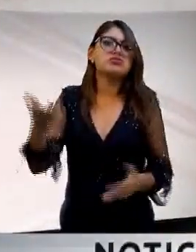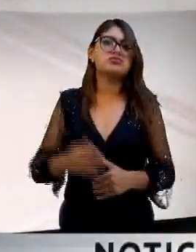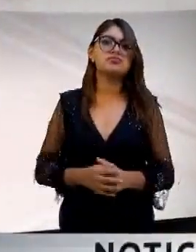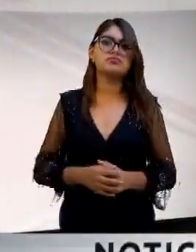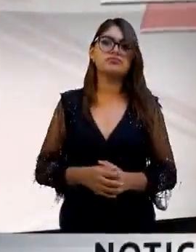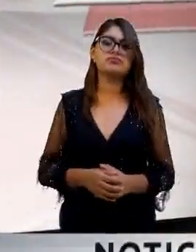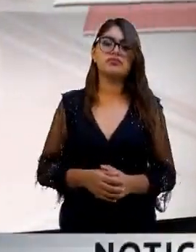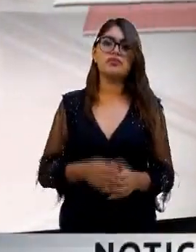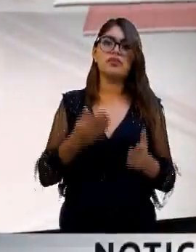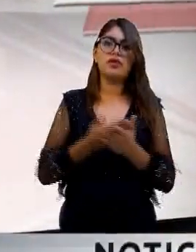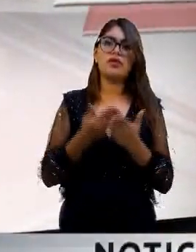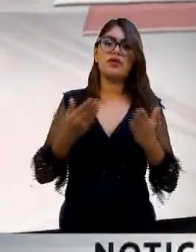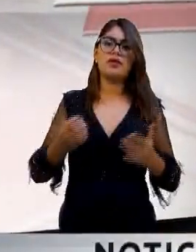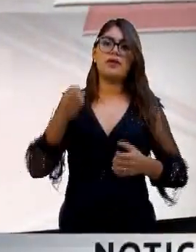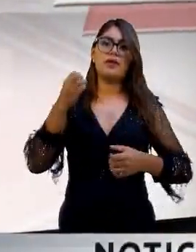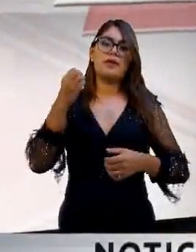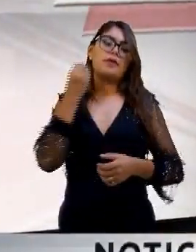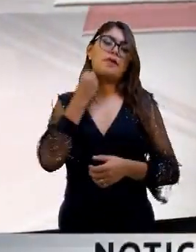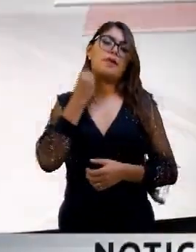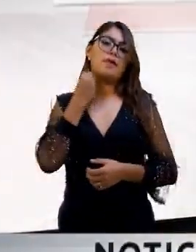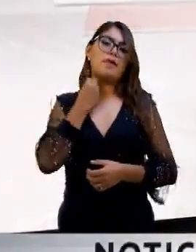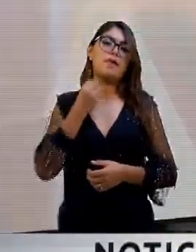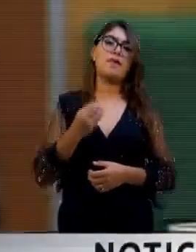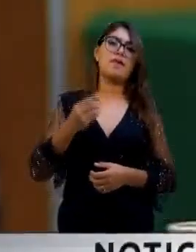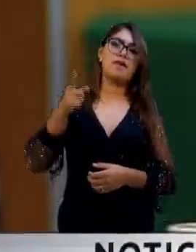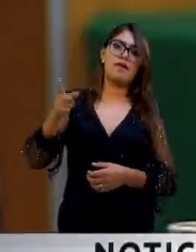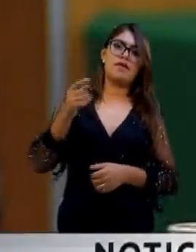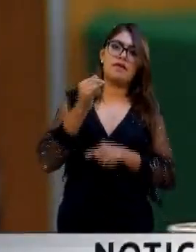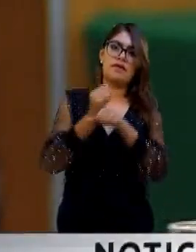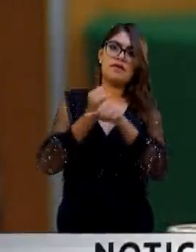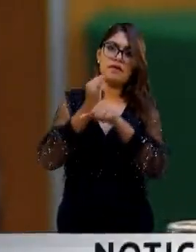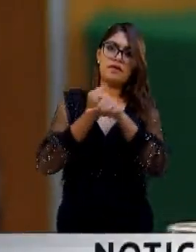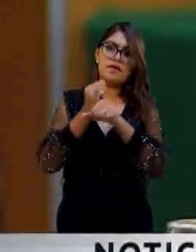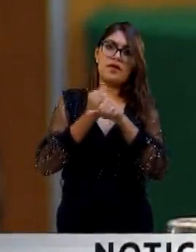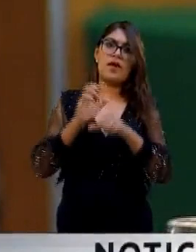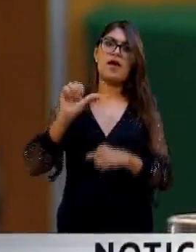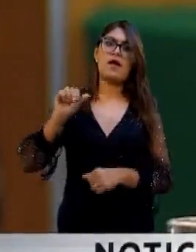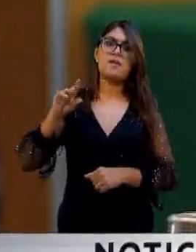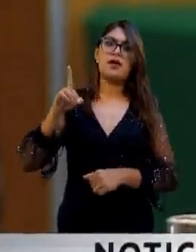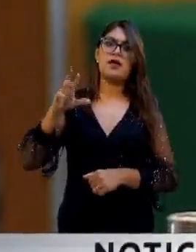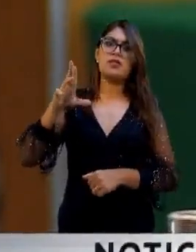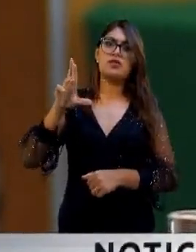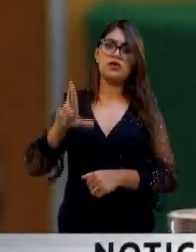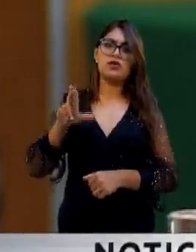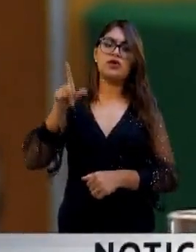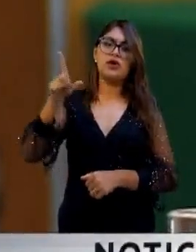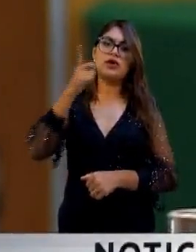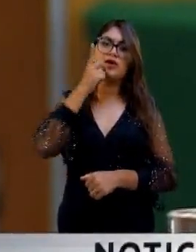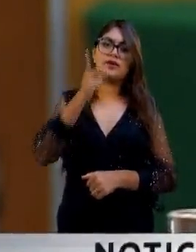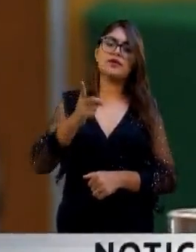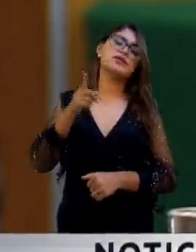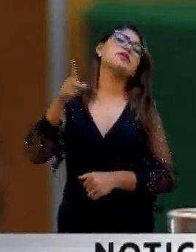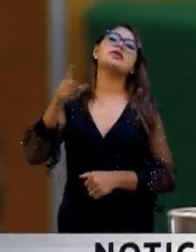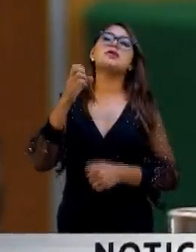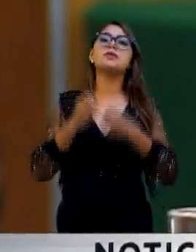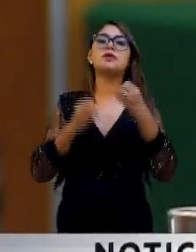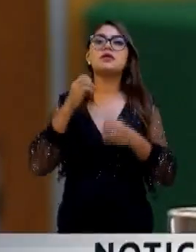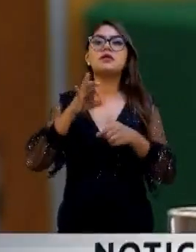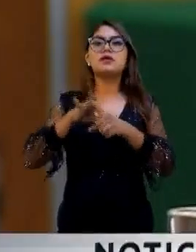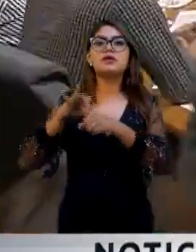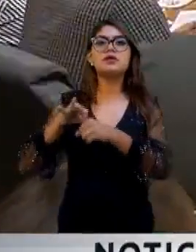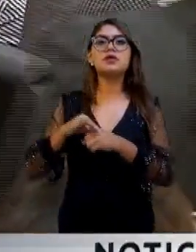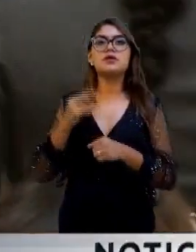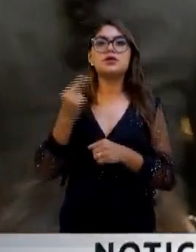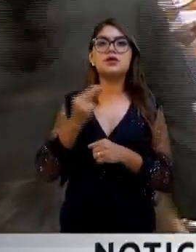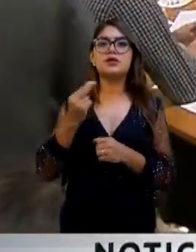El jurista Amador Rodríguez se manifestó a favor de reformar el Poder Judicial, aunque puntualizó que la elección de ministros deja